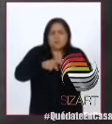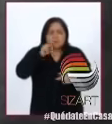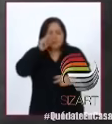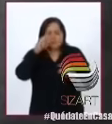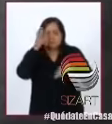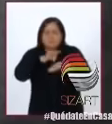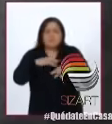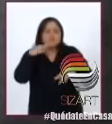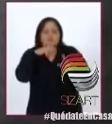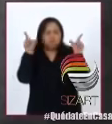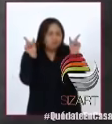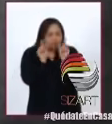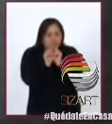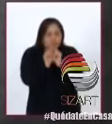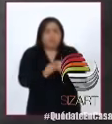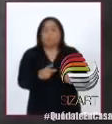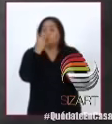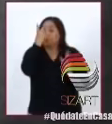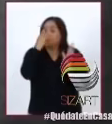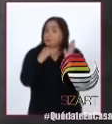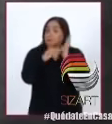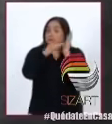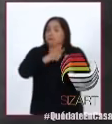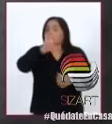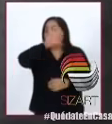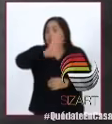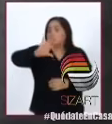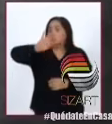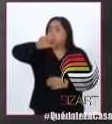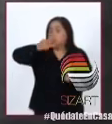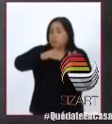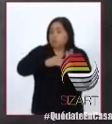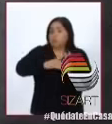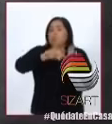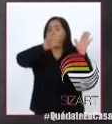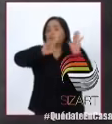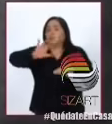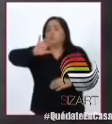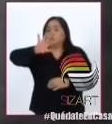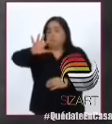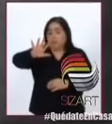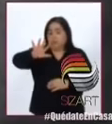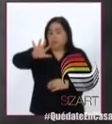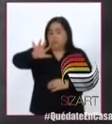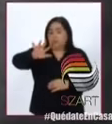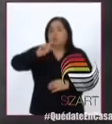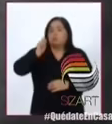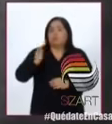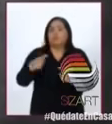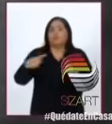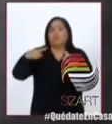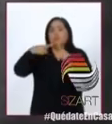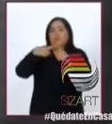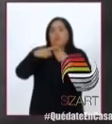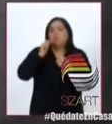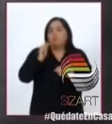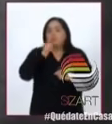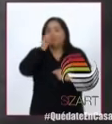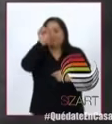resumida. 2.548.755 entre mil.